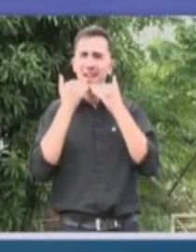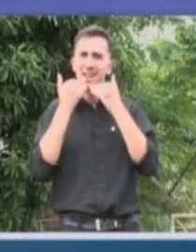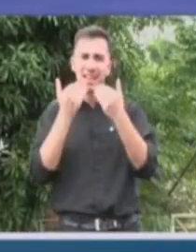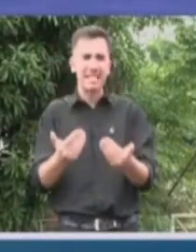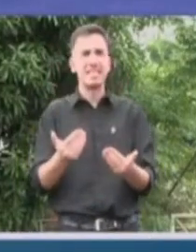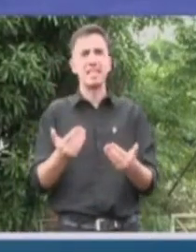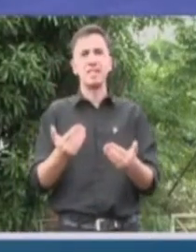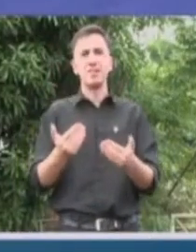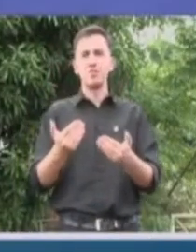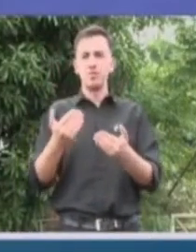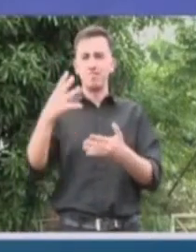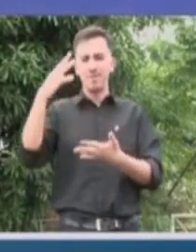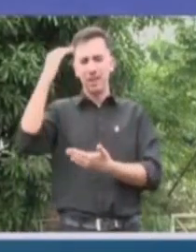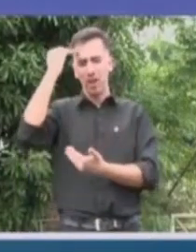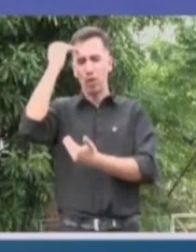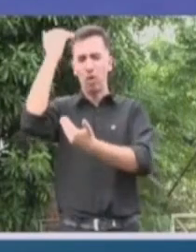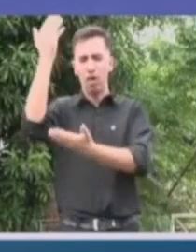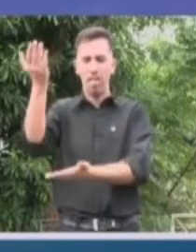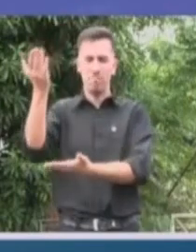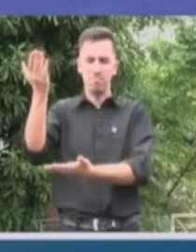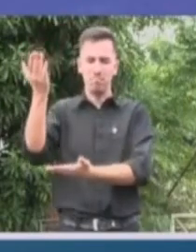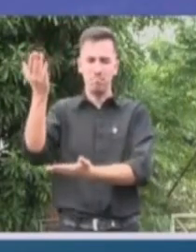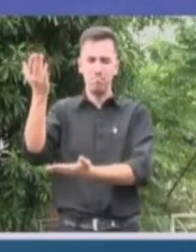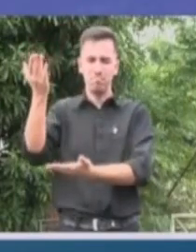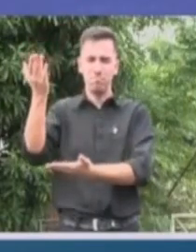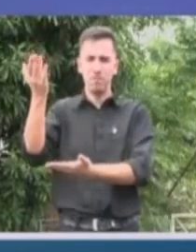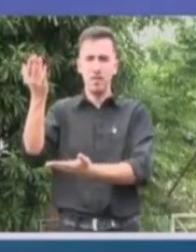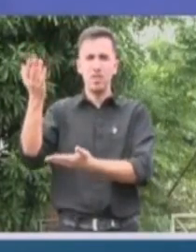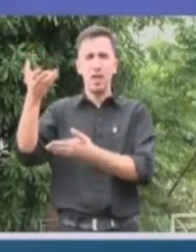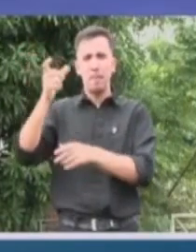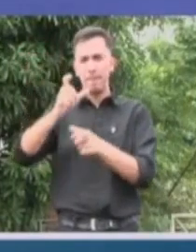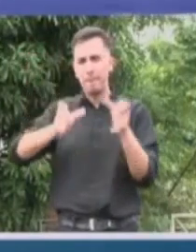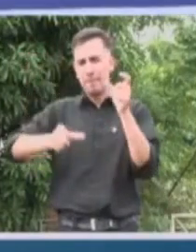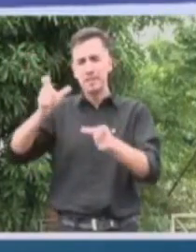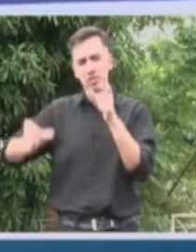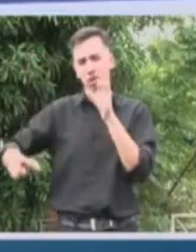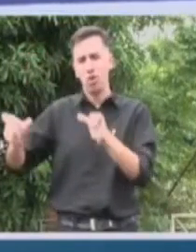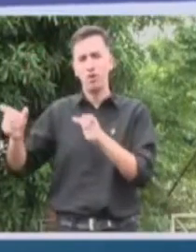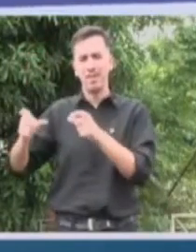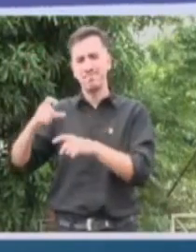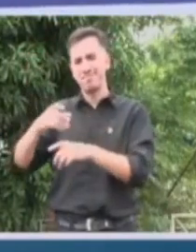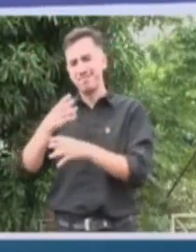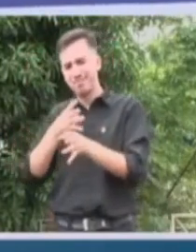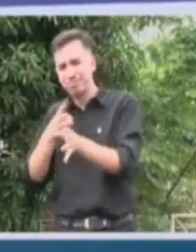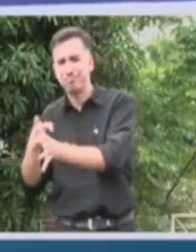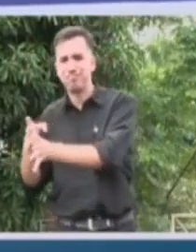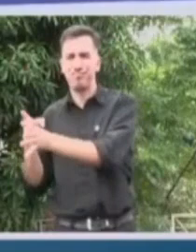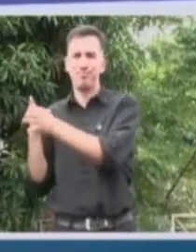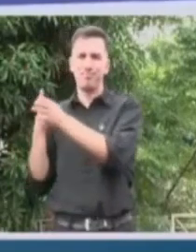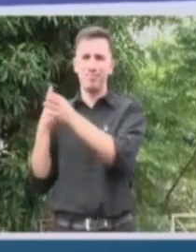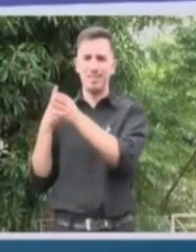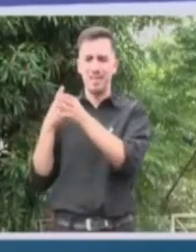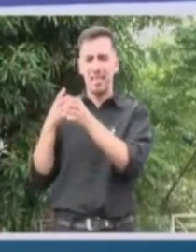y conmemoramos a aquellos que han dejado su vida en la